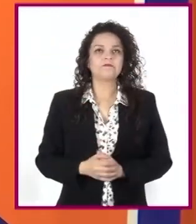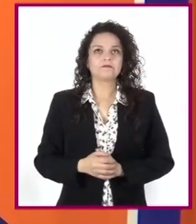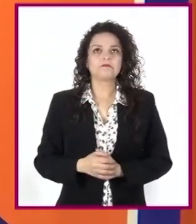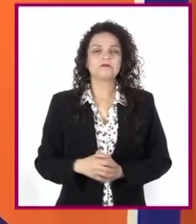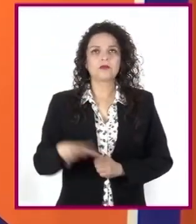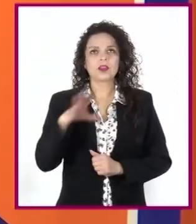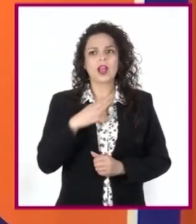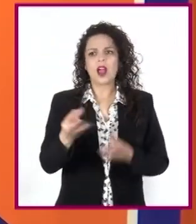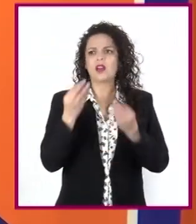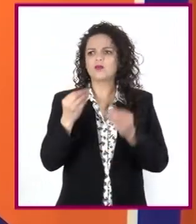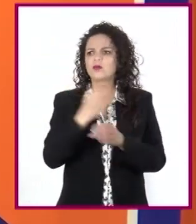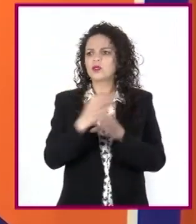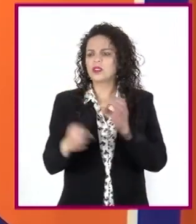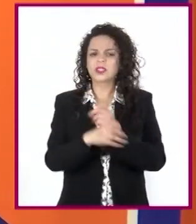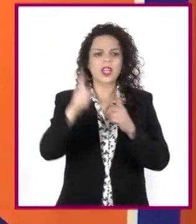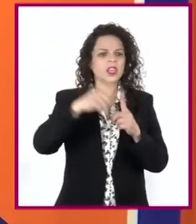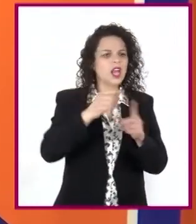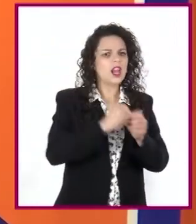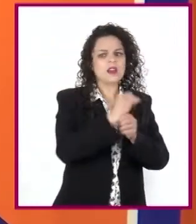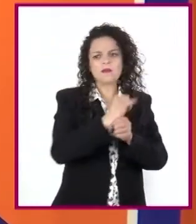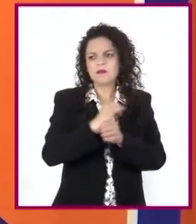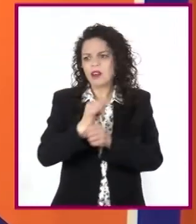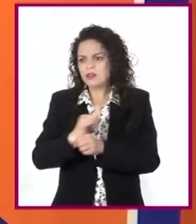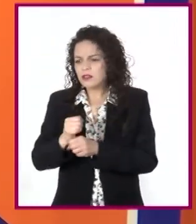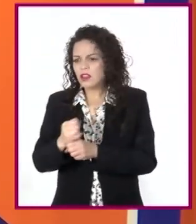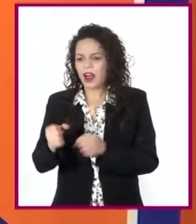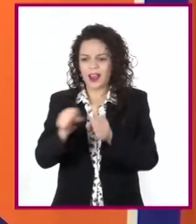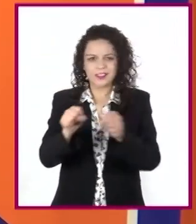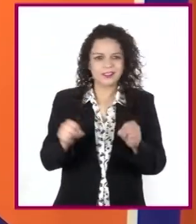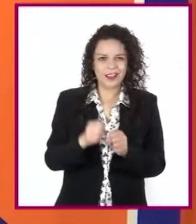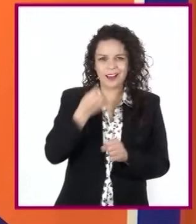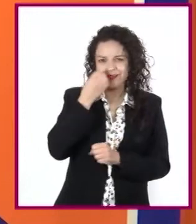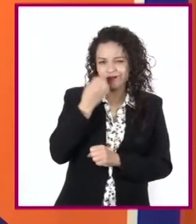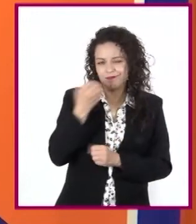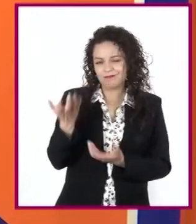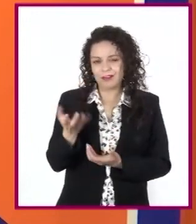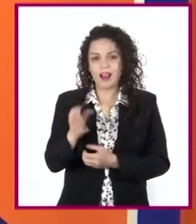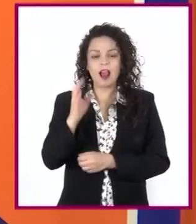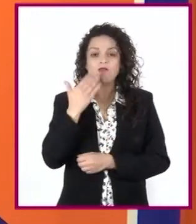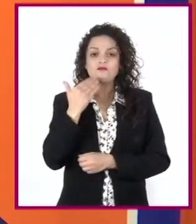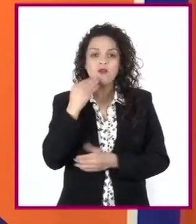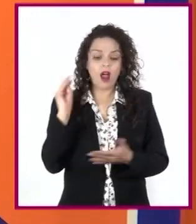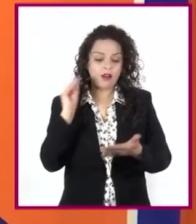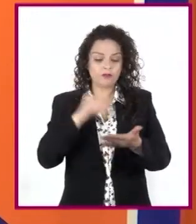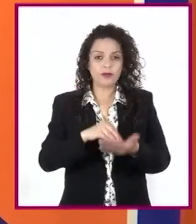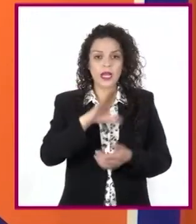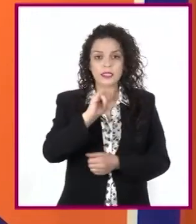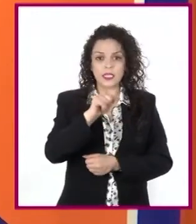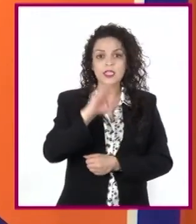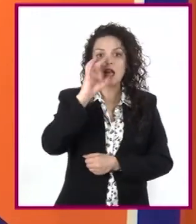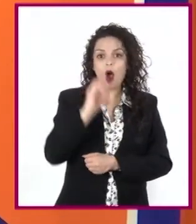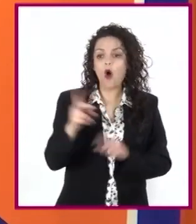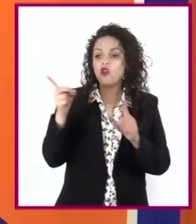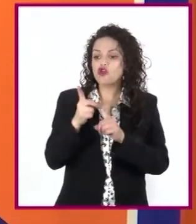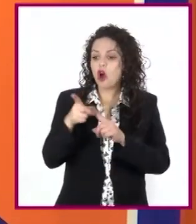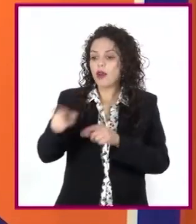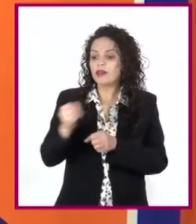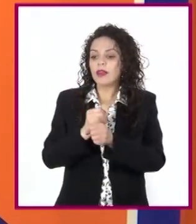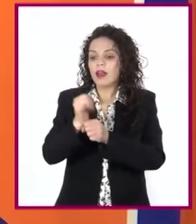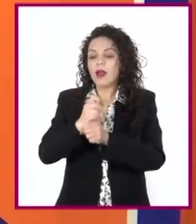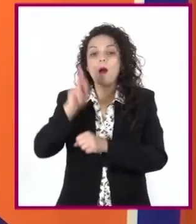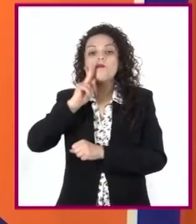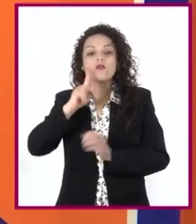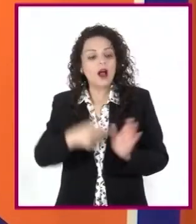de investigación, tareas de clase, etcétera, sin ninguna cita o referencia bibliográfica que nos indique de